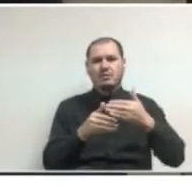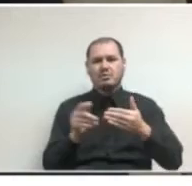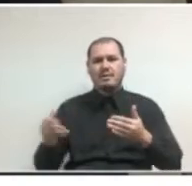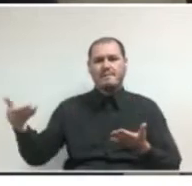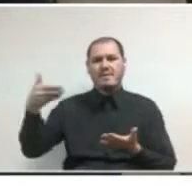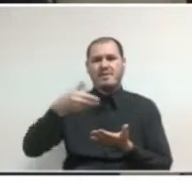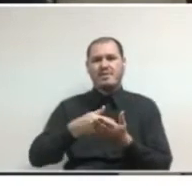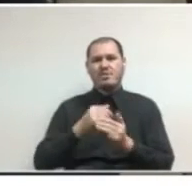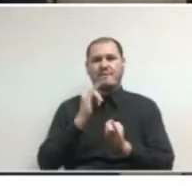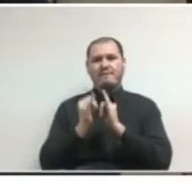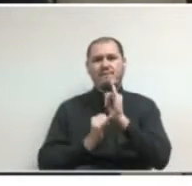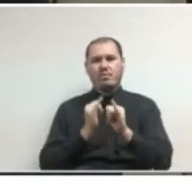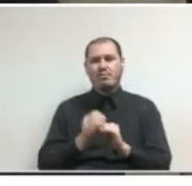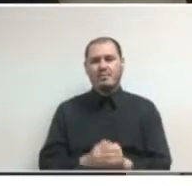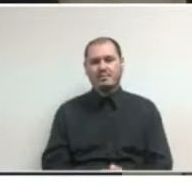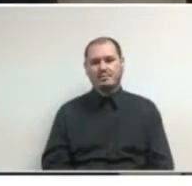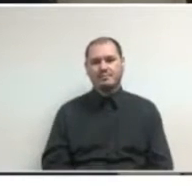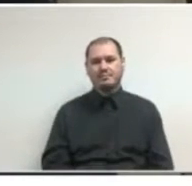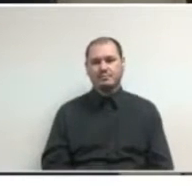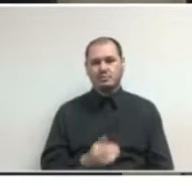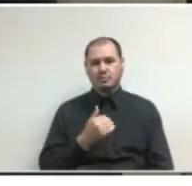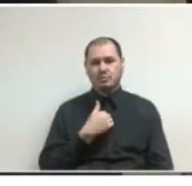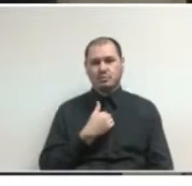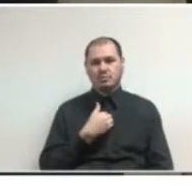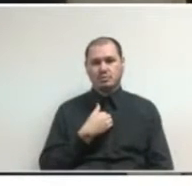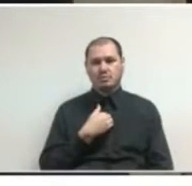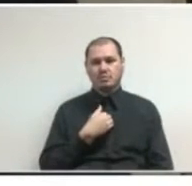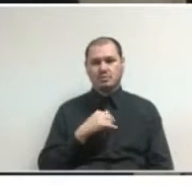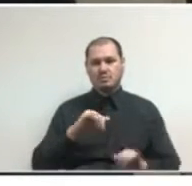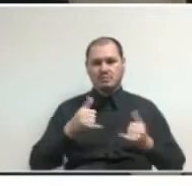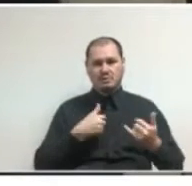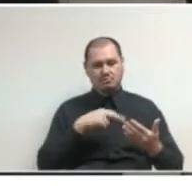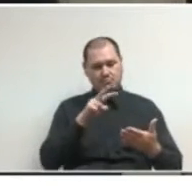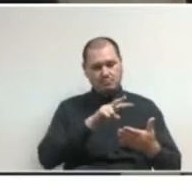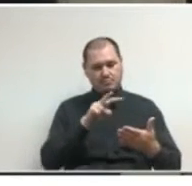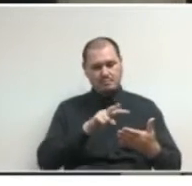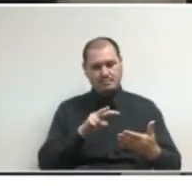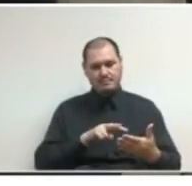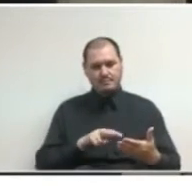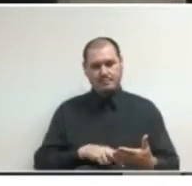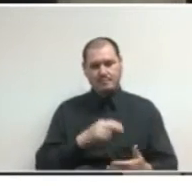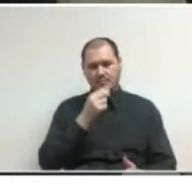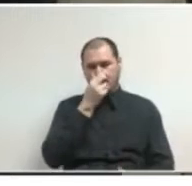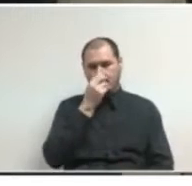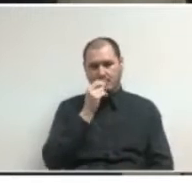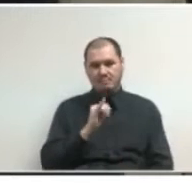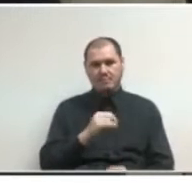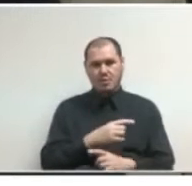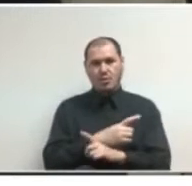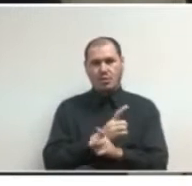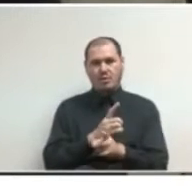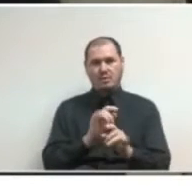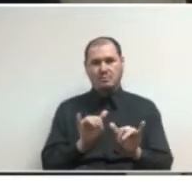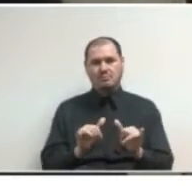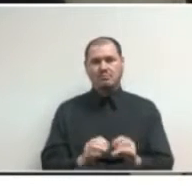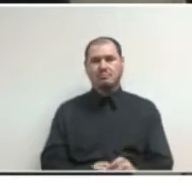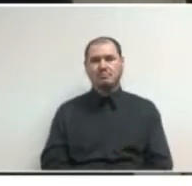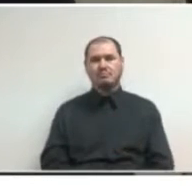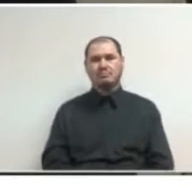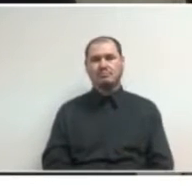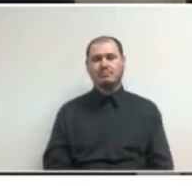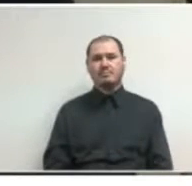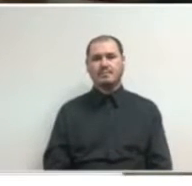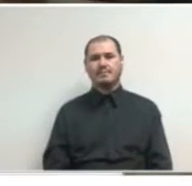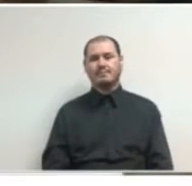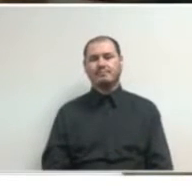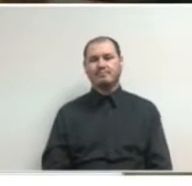con ambas eres de Juan. Yo, por lo menos, ya tengo leído. Se ya, moñe, es más curija, se enguaramos hoy por la interipe, cuatía,